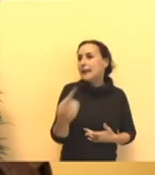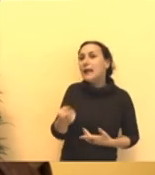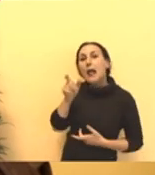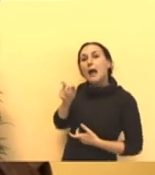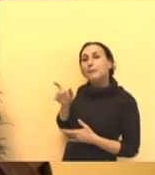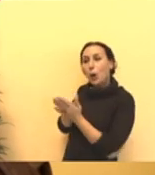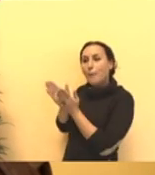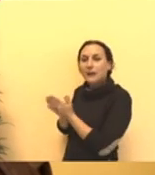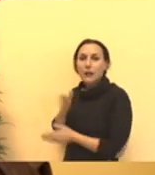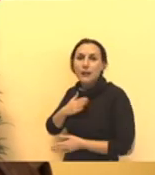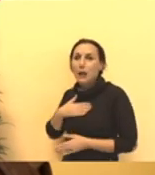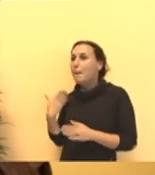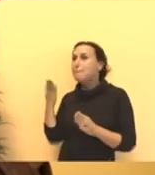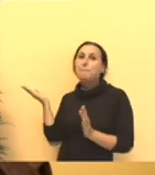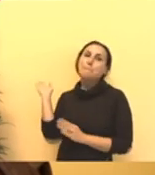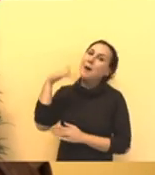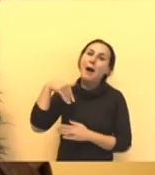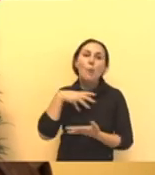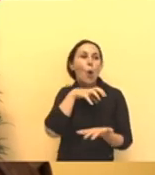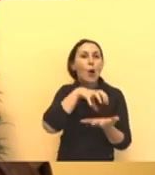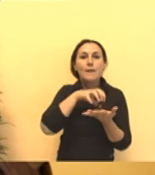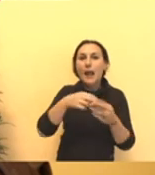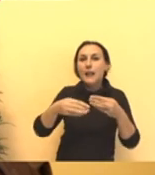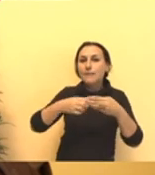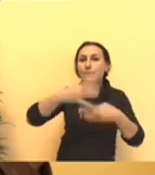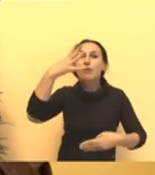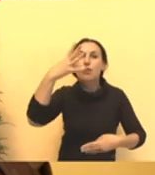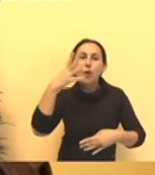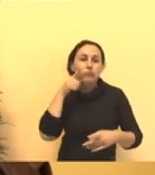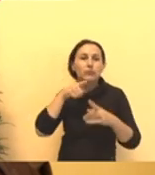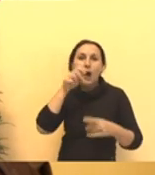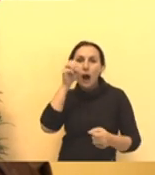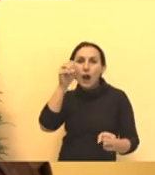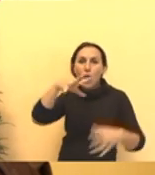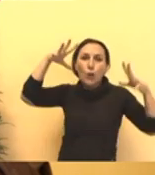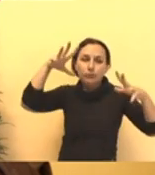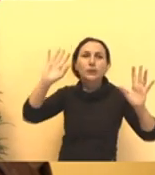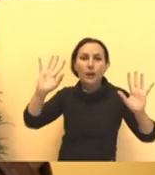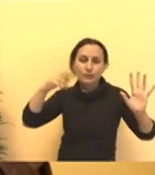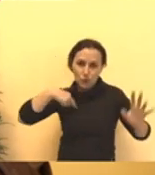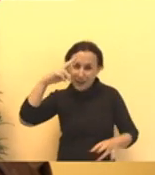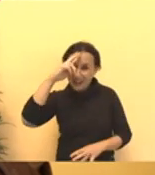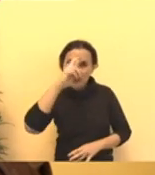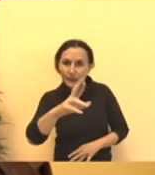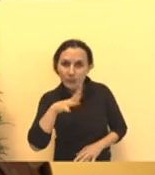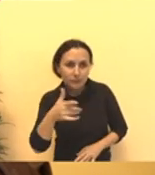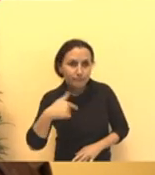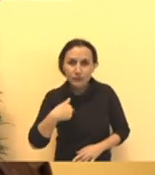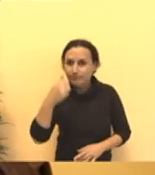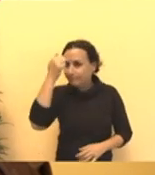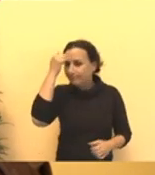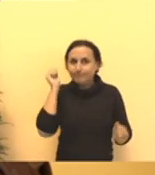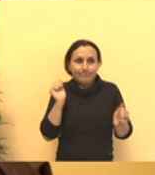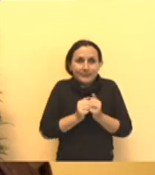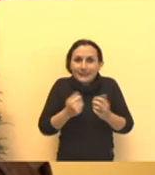vámonos a tal sitio para que alumbren tal. No lo entiendo. O sea, que lo respeto, pero no me entra en la cabeza que eso sea un acto